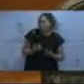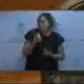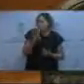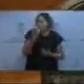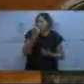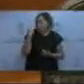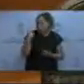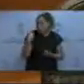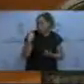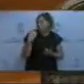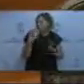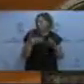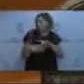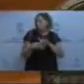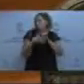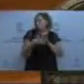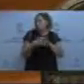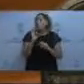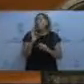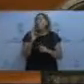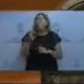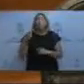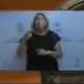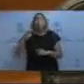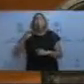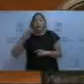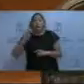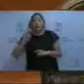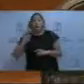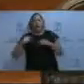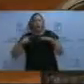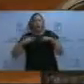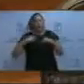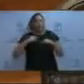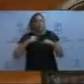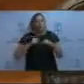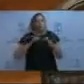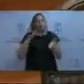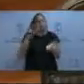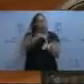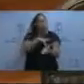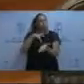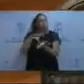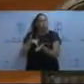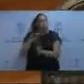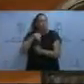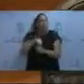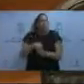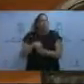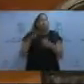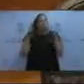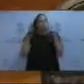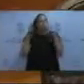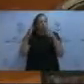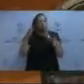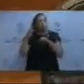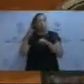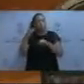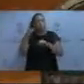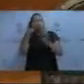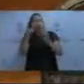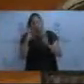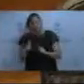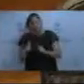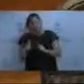pregunta, Sojefsa ha venido tomando decisiones en su Consejo de Administración desde el celebrado en el pasado mes de marzo